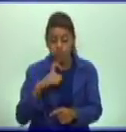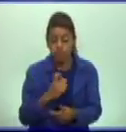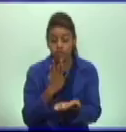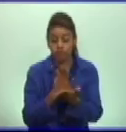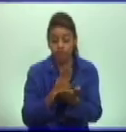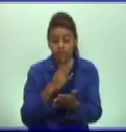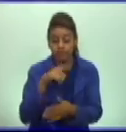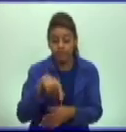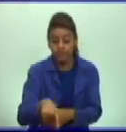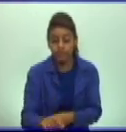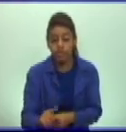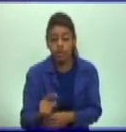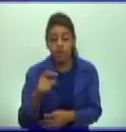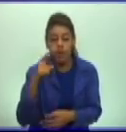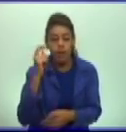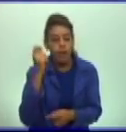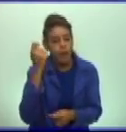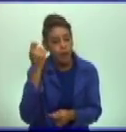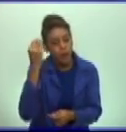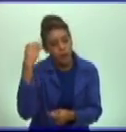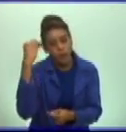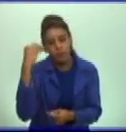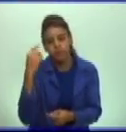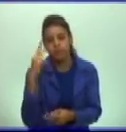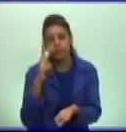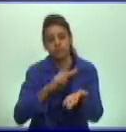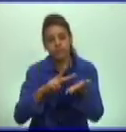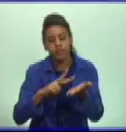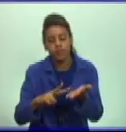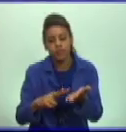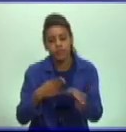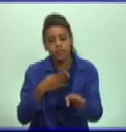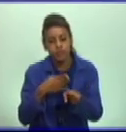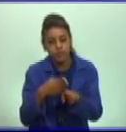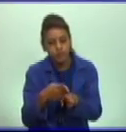leer, siguiendo el ejemplo de Martí, de Fidel. Cuba es